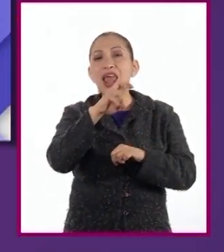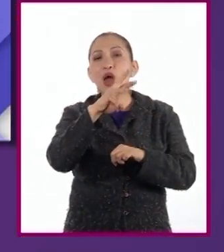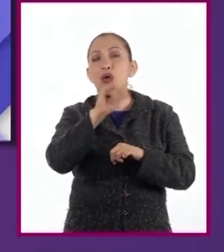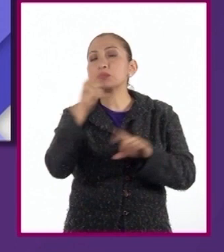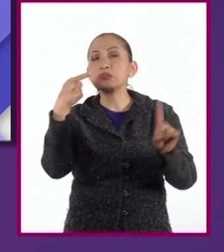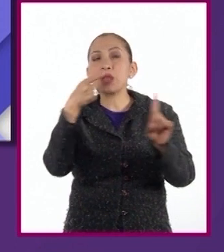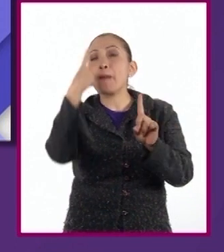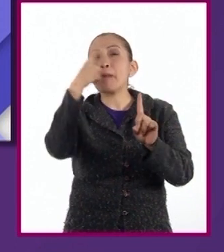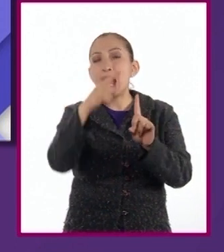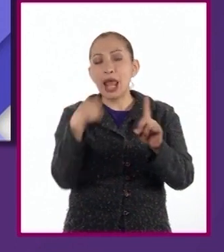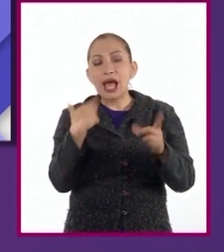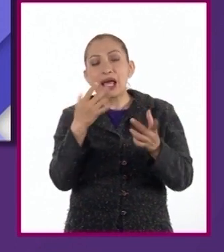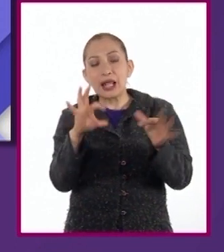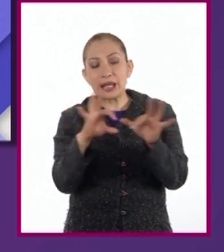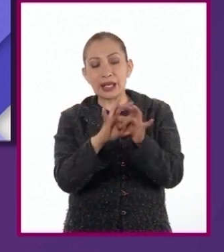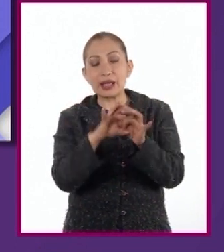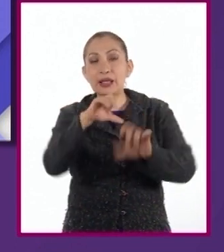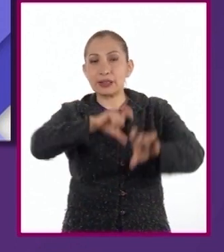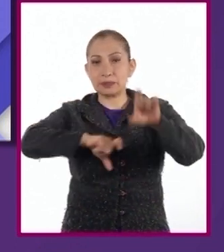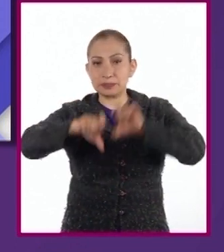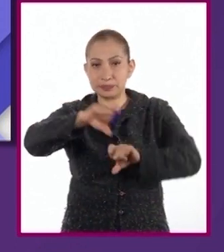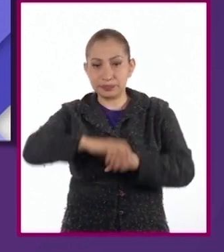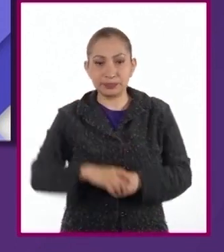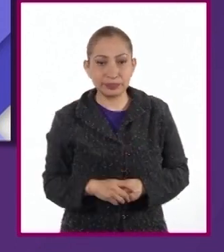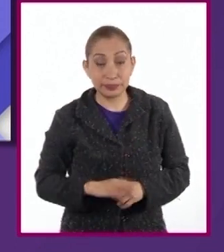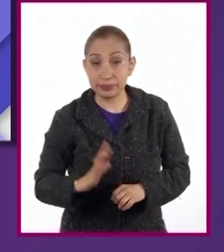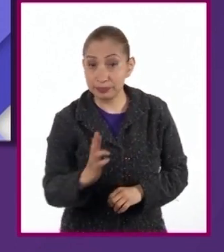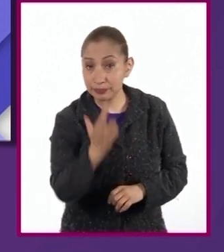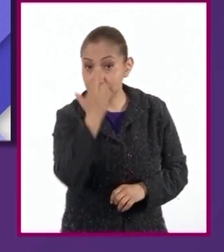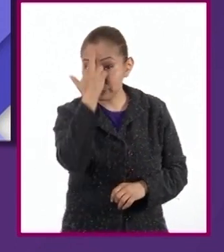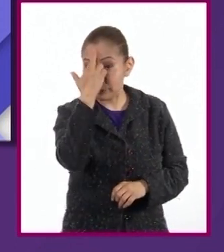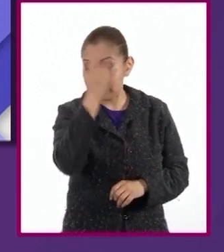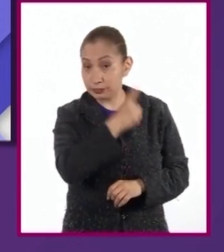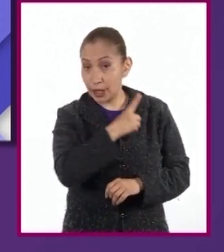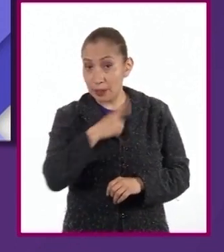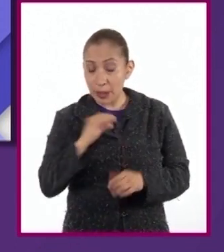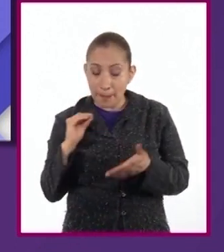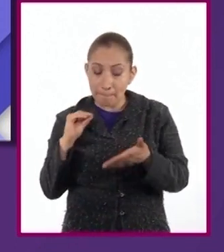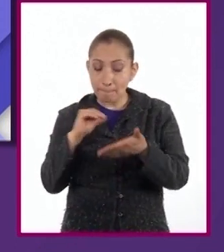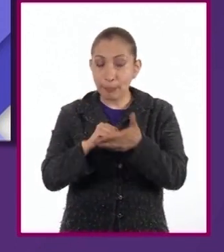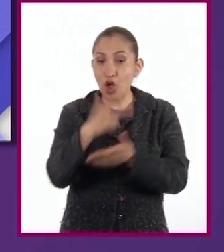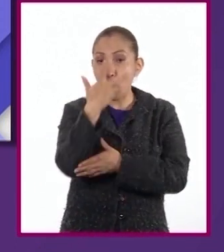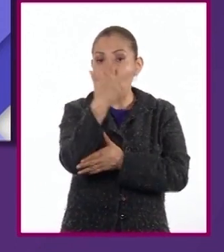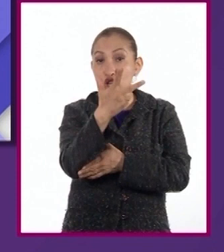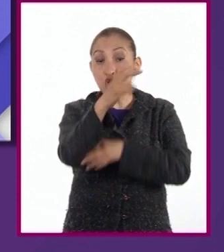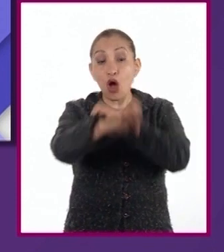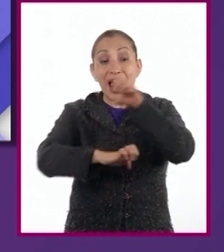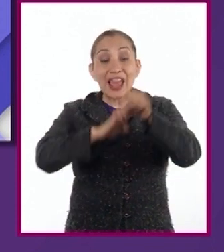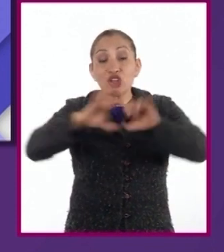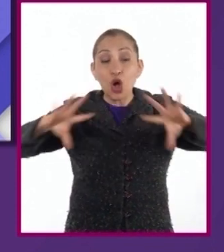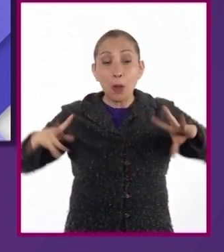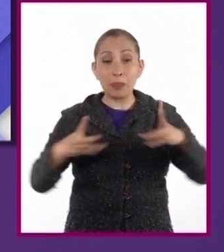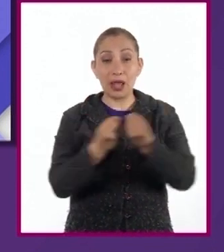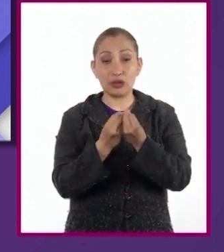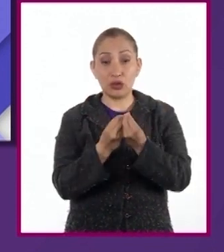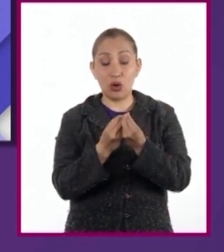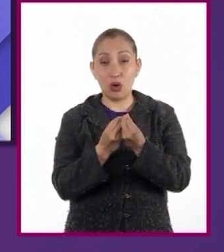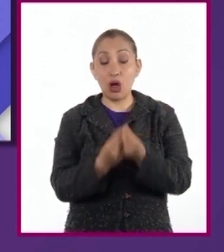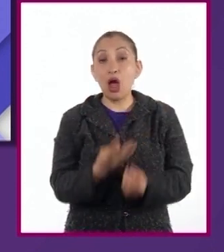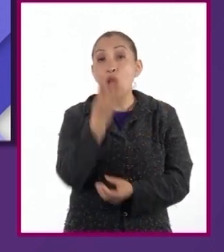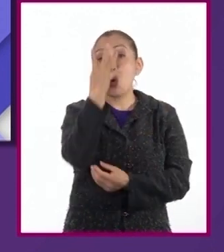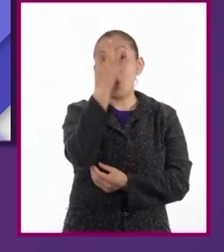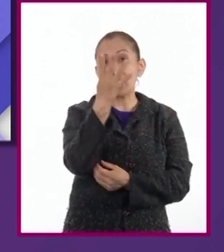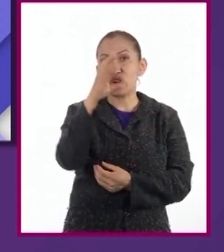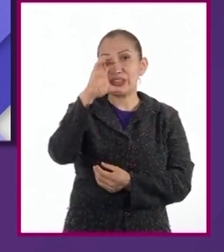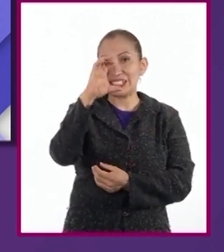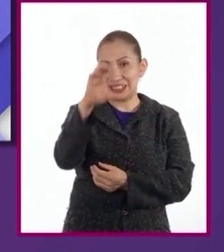la finalidad de establecer el enlace químico. Recuerden que deben completar 8 electrones en este caso, 4